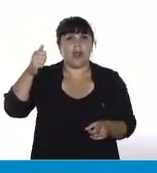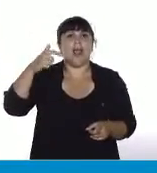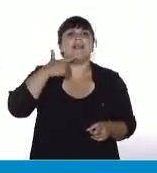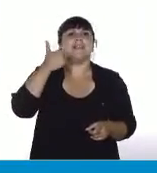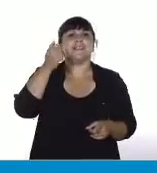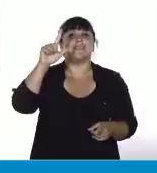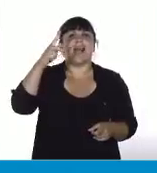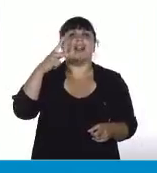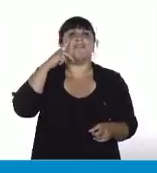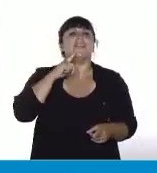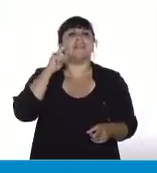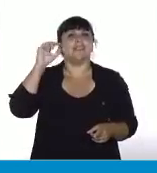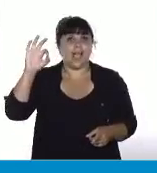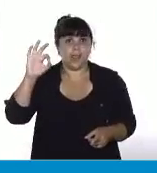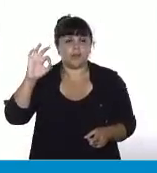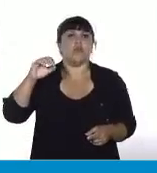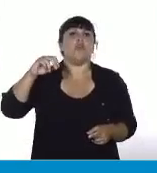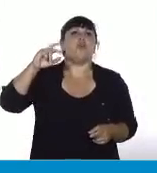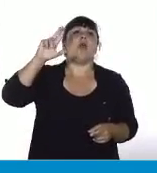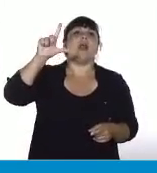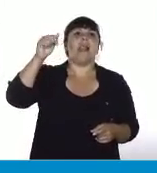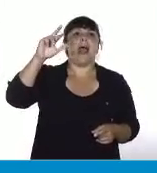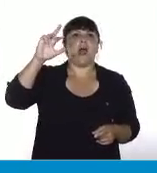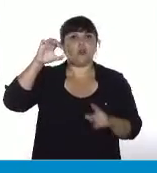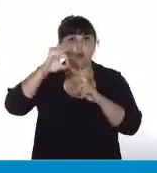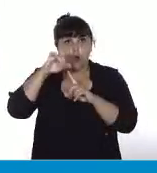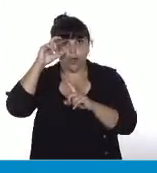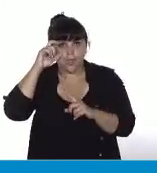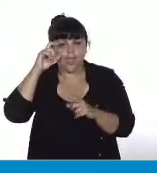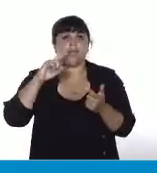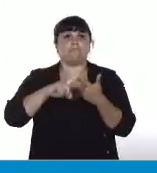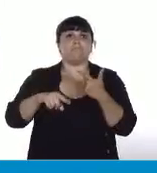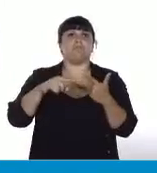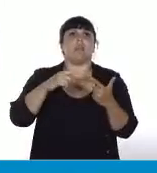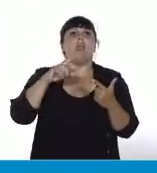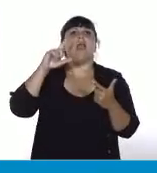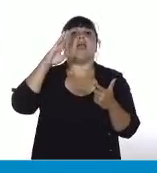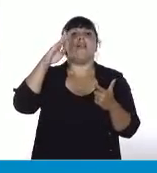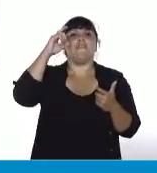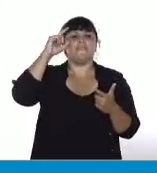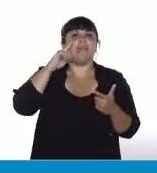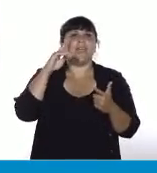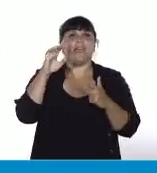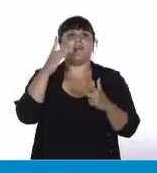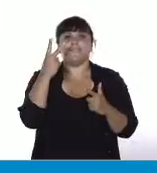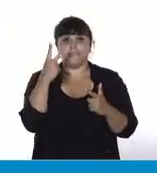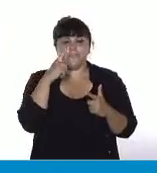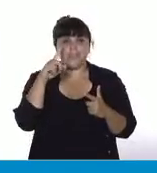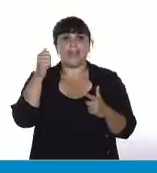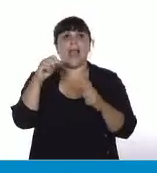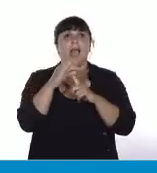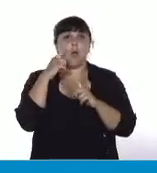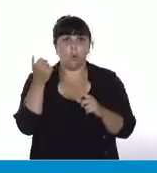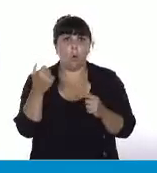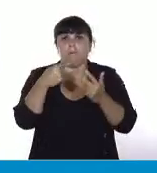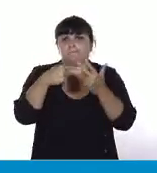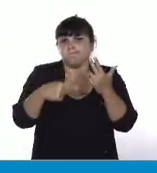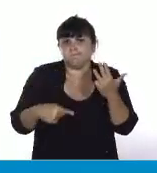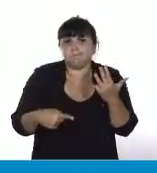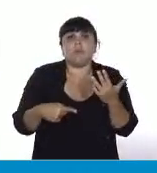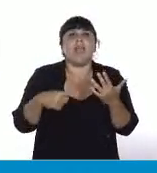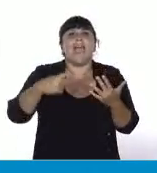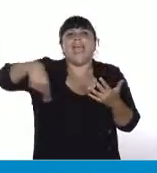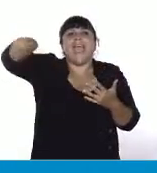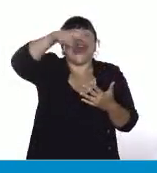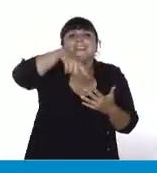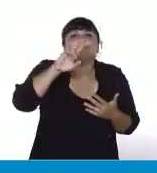comisión, a Mariana Larroque, a Débora Indarte, a Fernanda Bevilacqua, a Patricia Cubría, que son